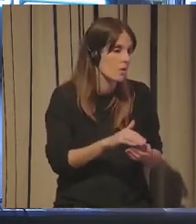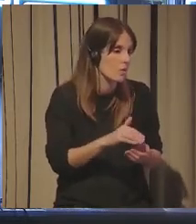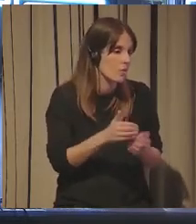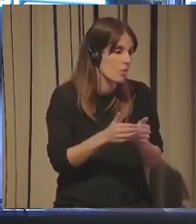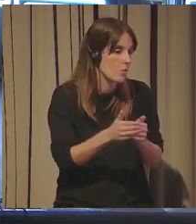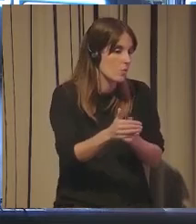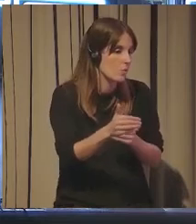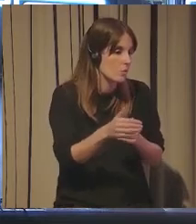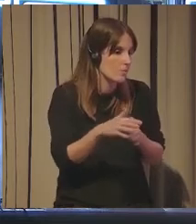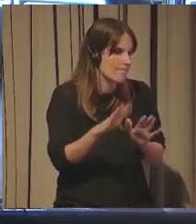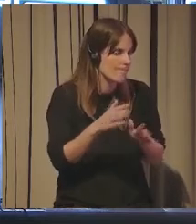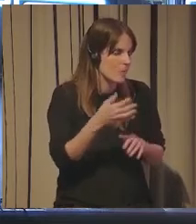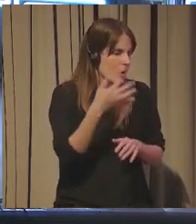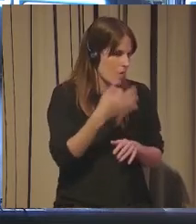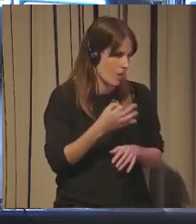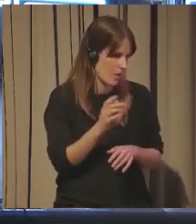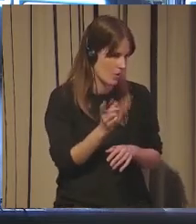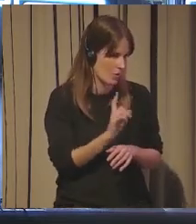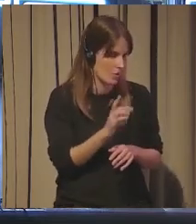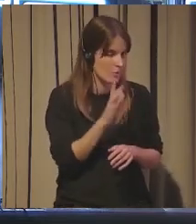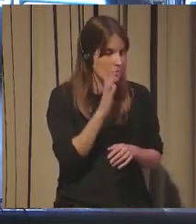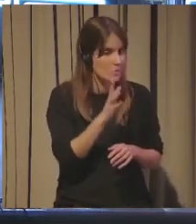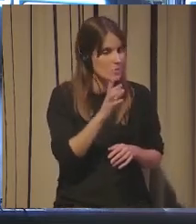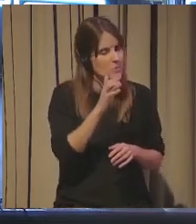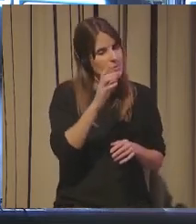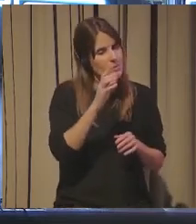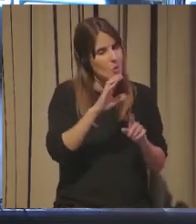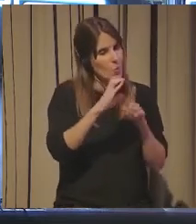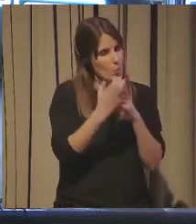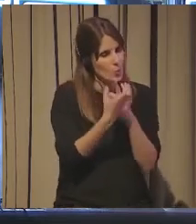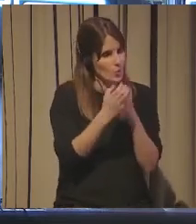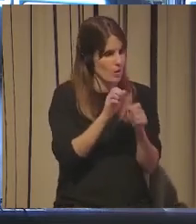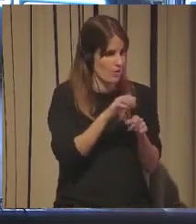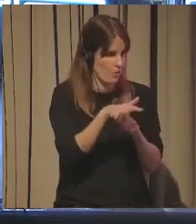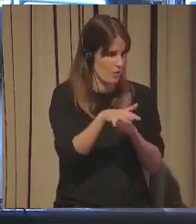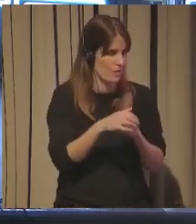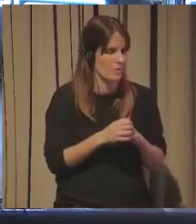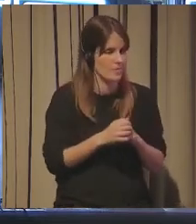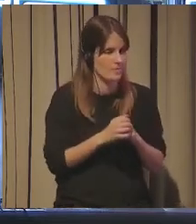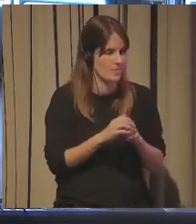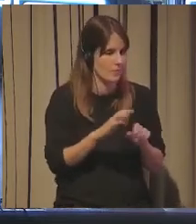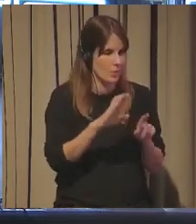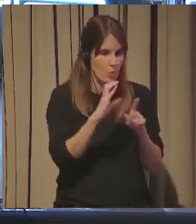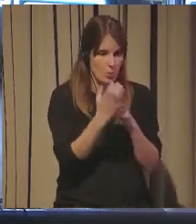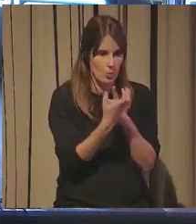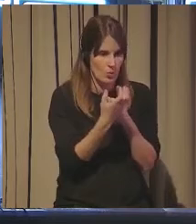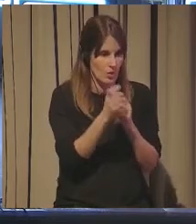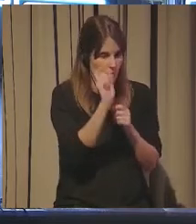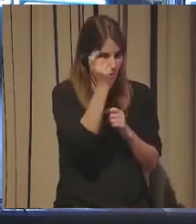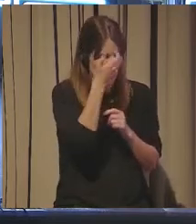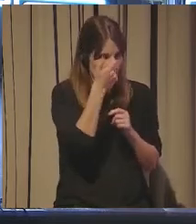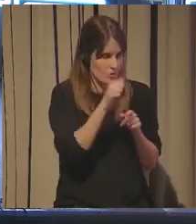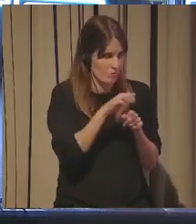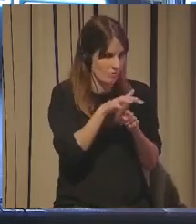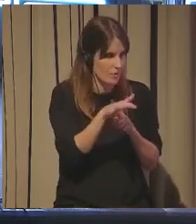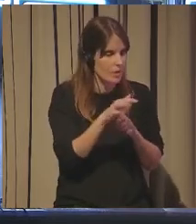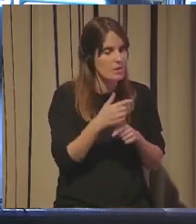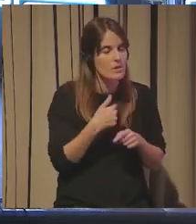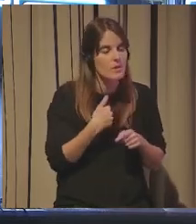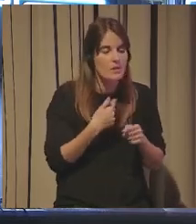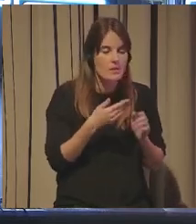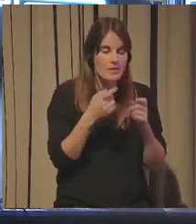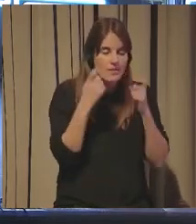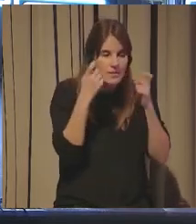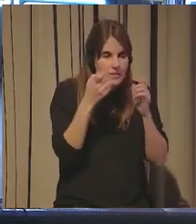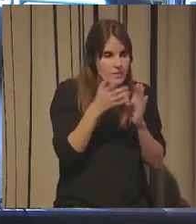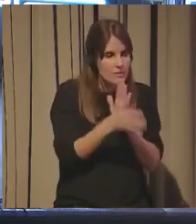verdad, porque eso es cultural, puesto que son una serie de suposiciones y estamos intentando decirles que lo que